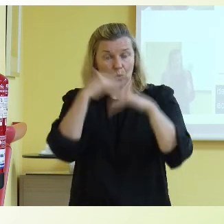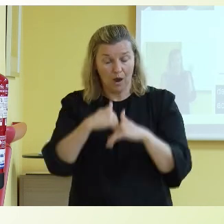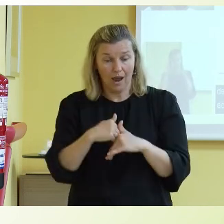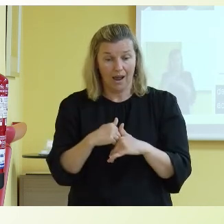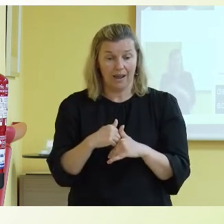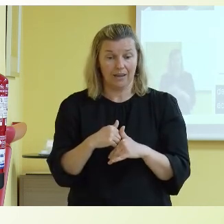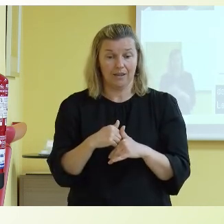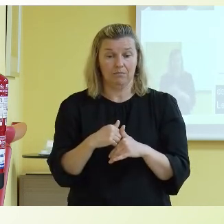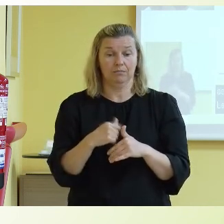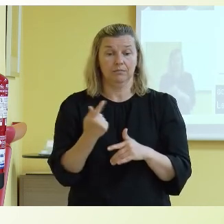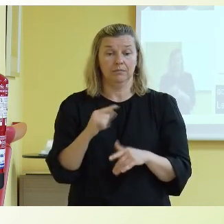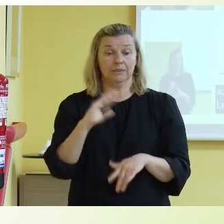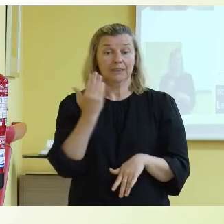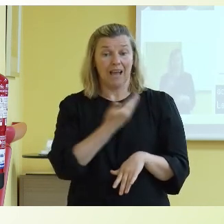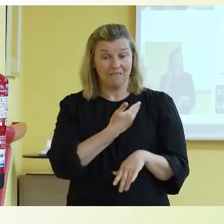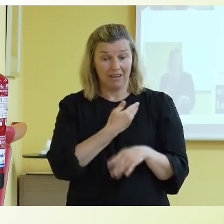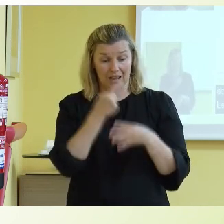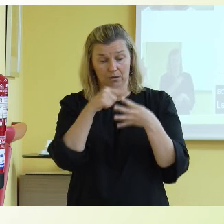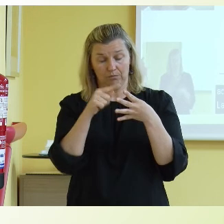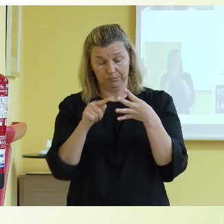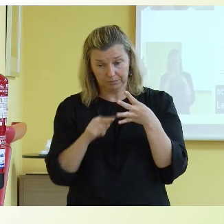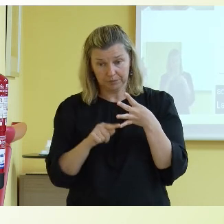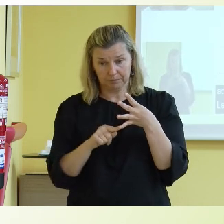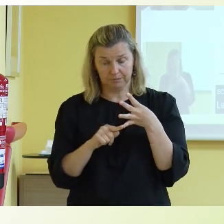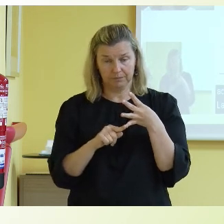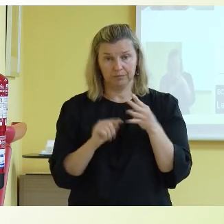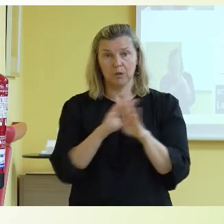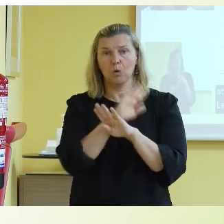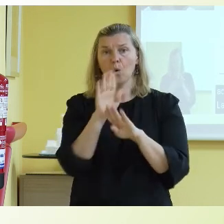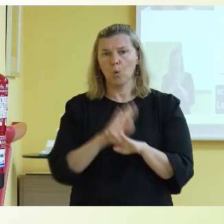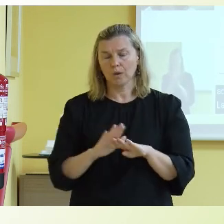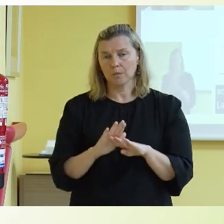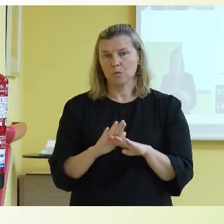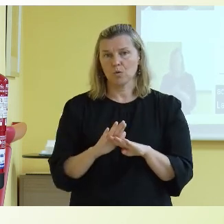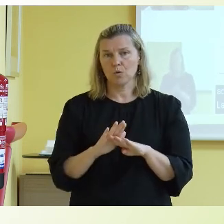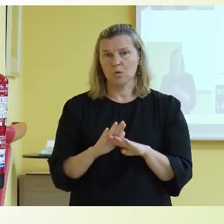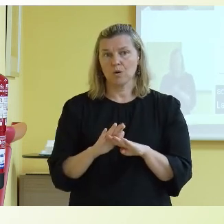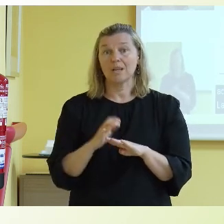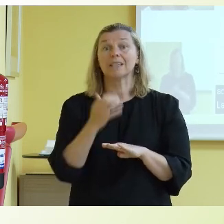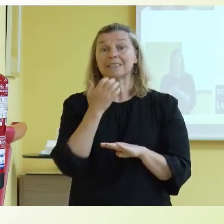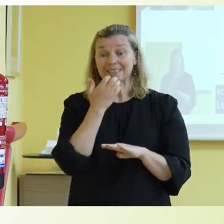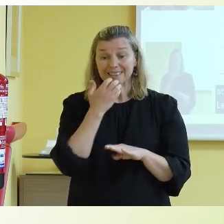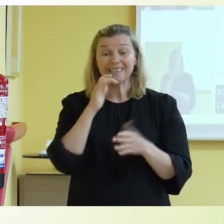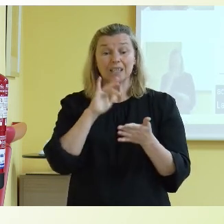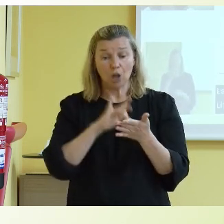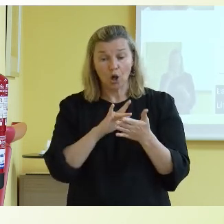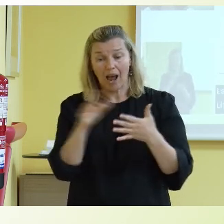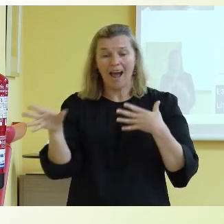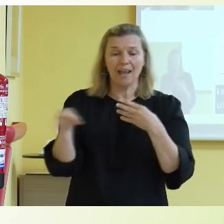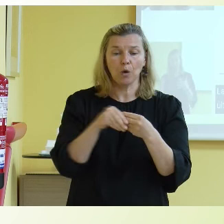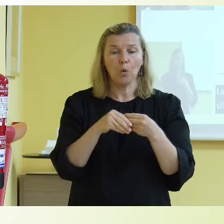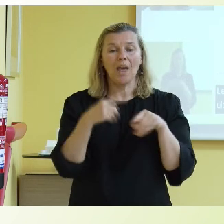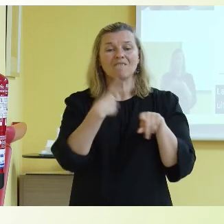no se enumeran. Y por último, si procede, se incluyen algunos